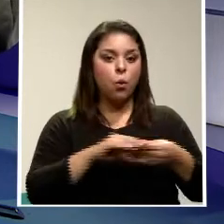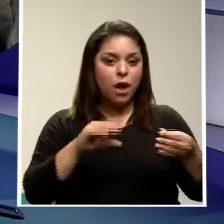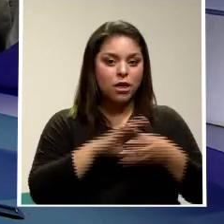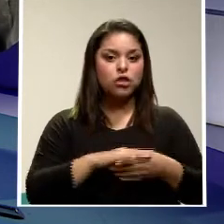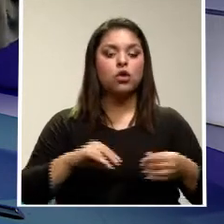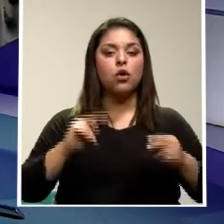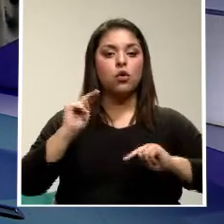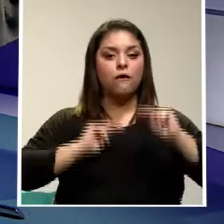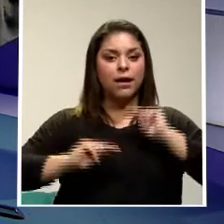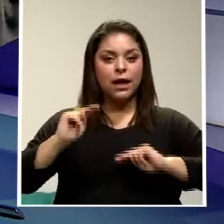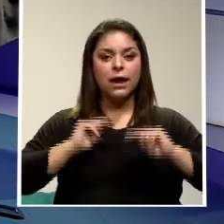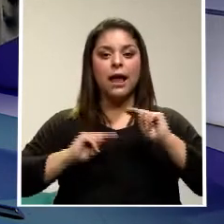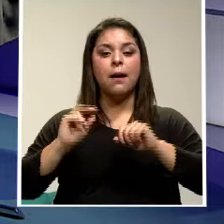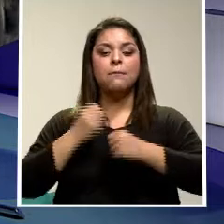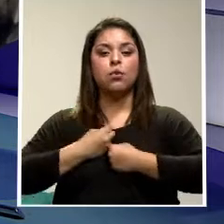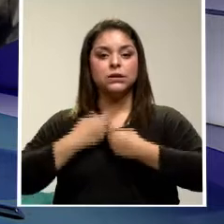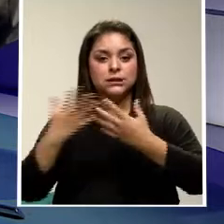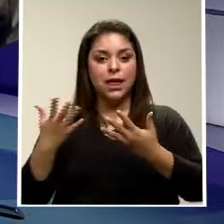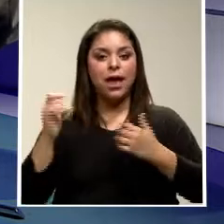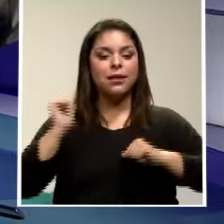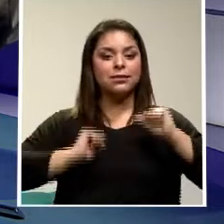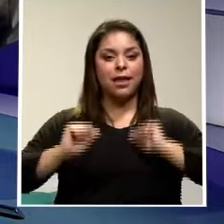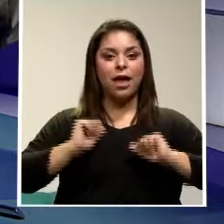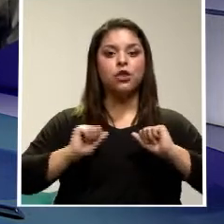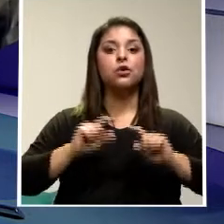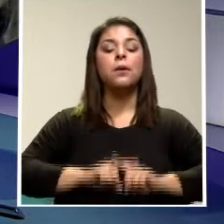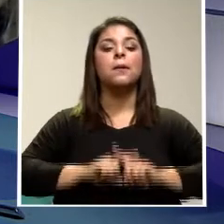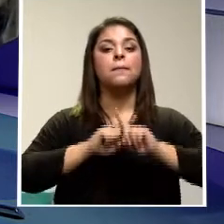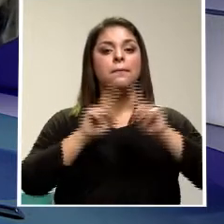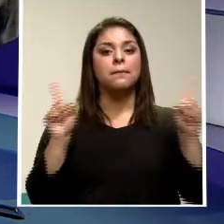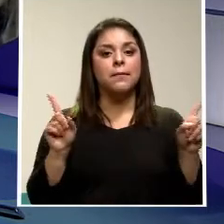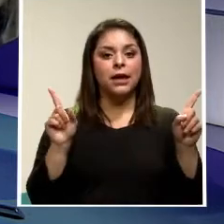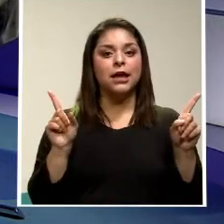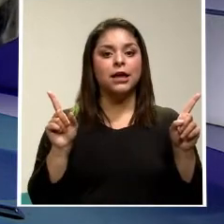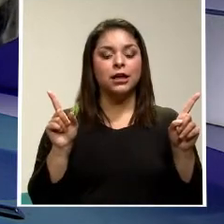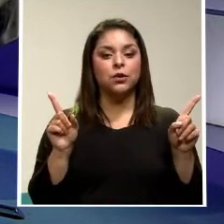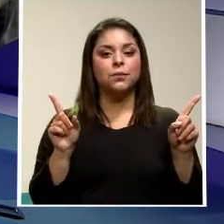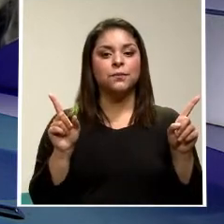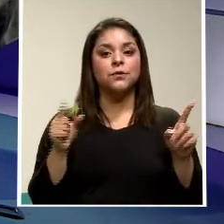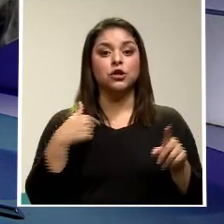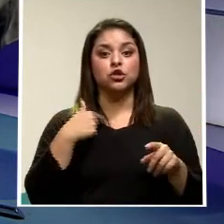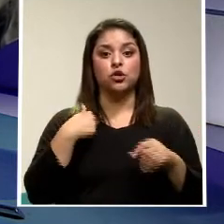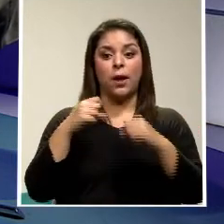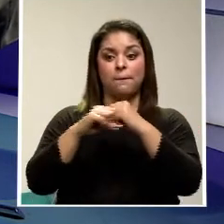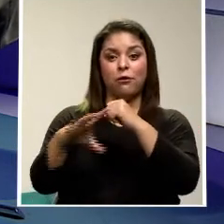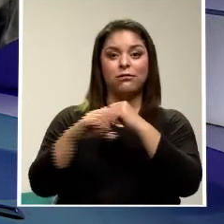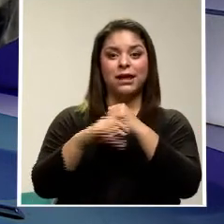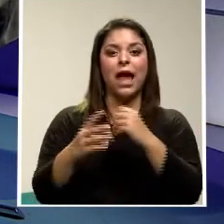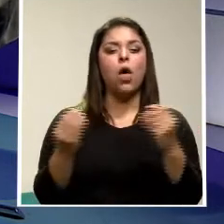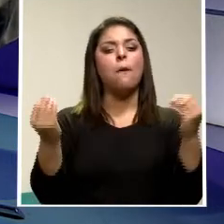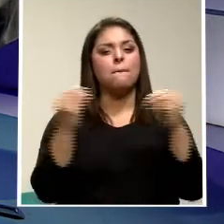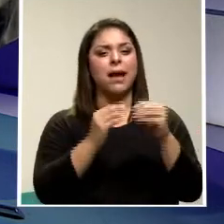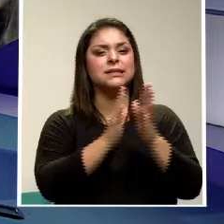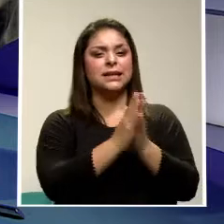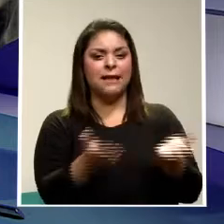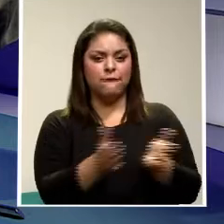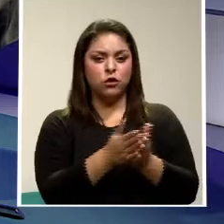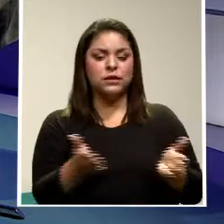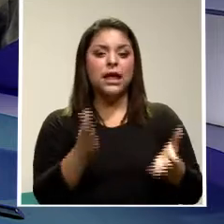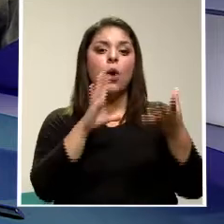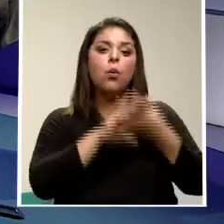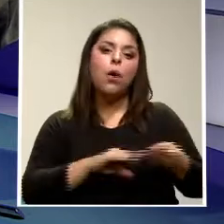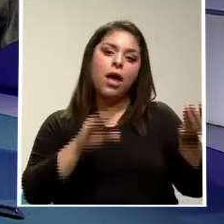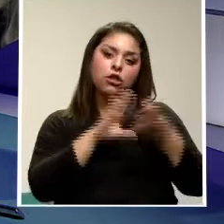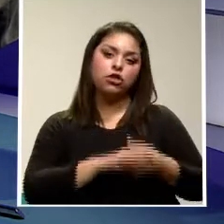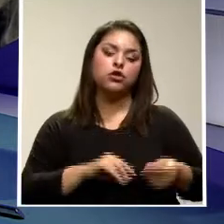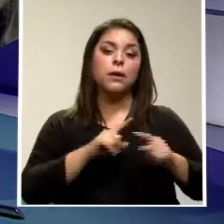poesía y teatro y sin embargo he publicado más libros de cuentos que otra cosa, yo creo, y